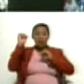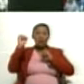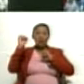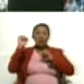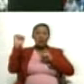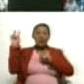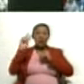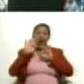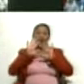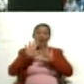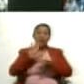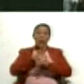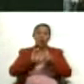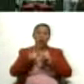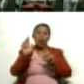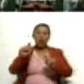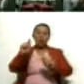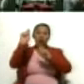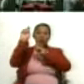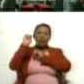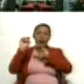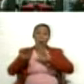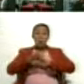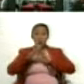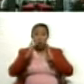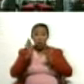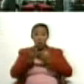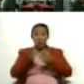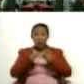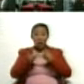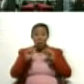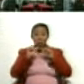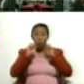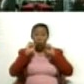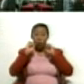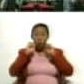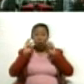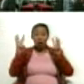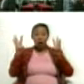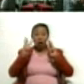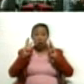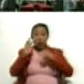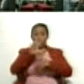venezolanos, hemos heredado de Bolívar eso. Todo el mundo se va a quedar sorprendido el 3